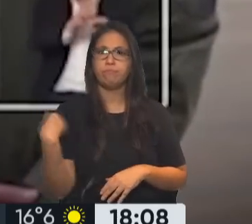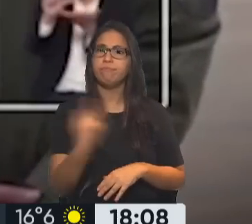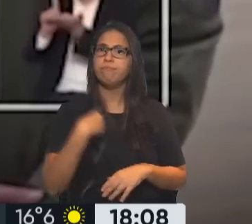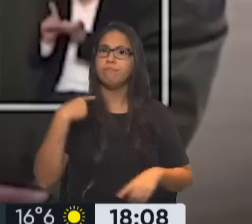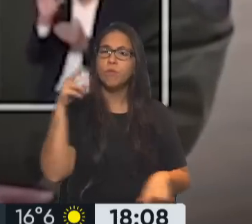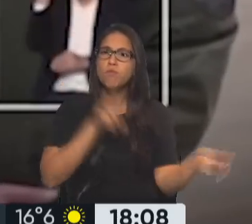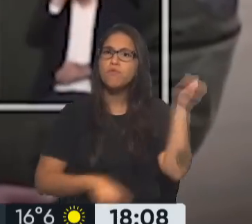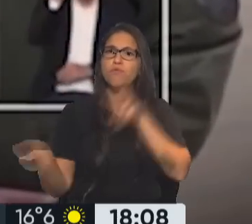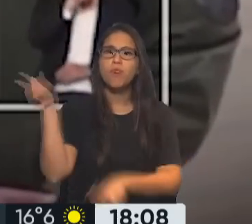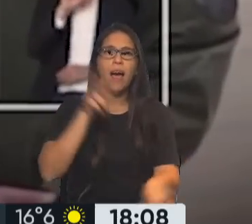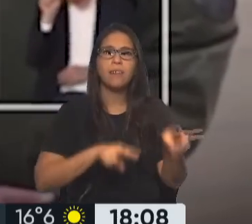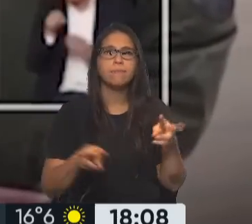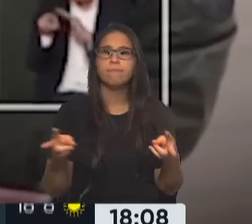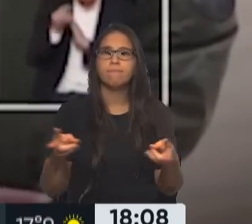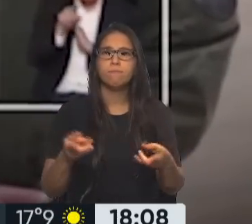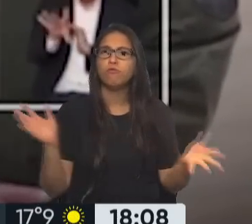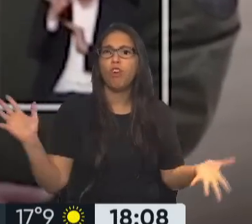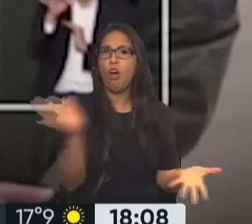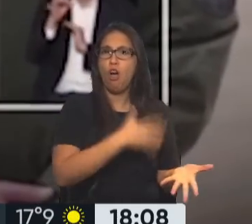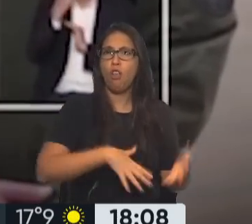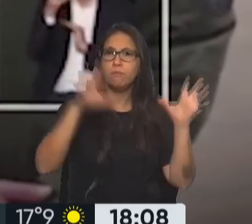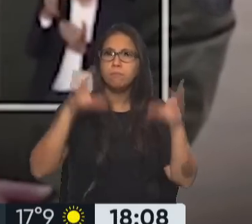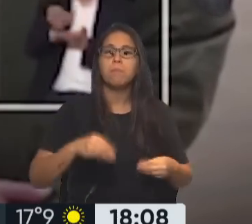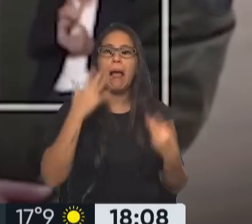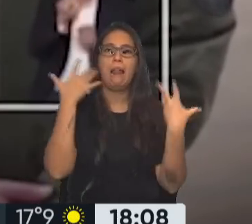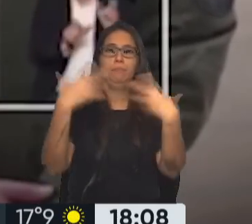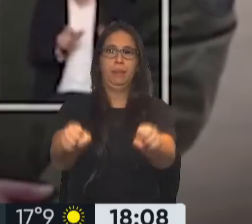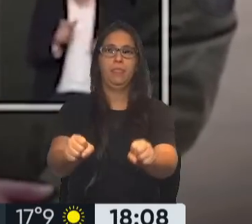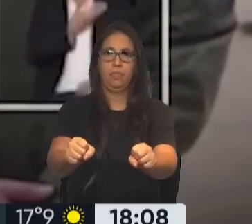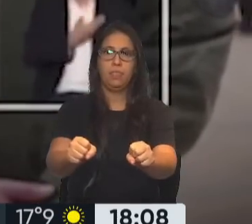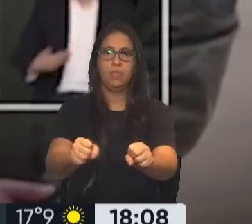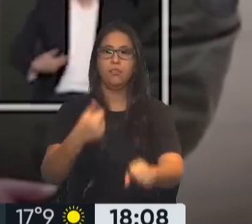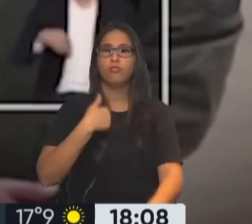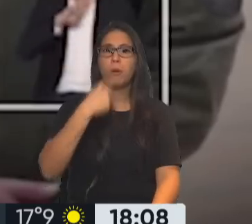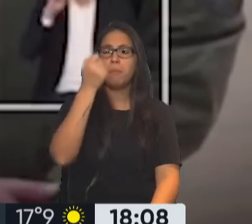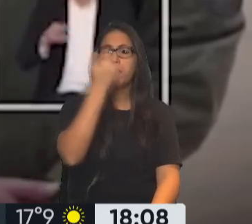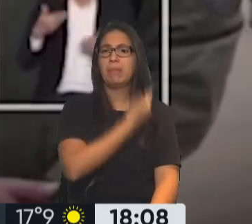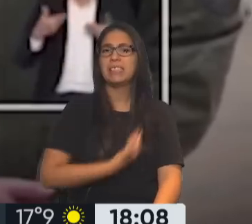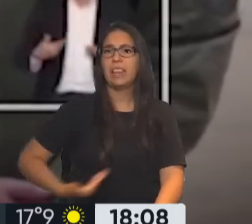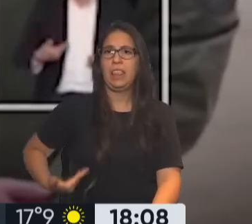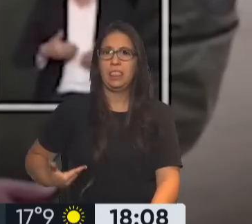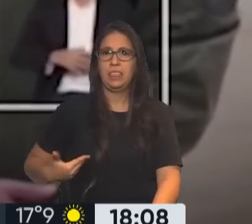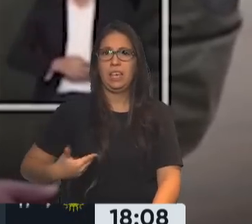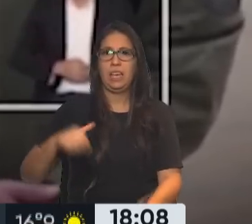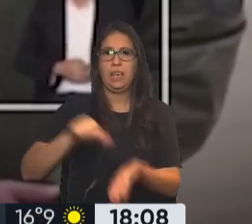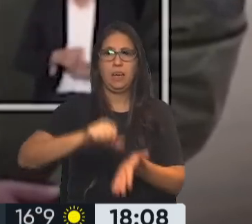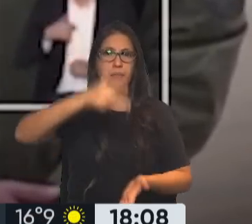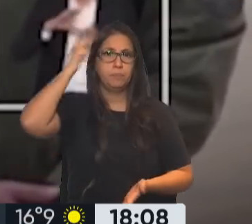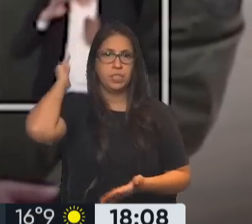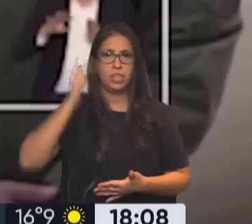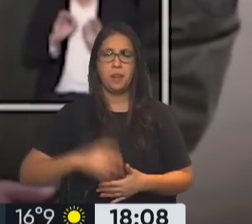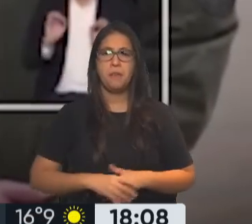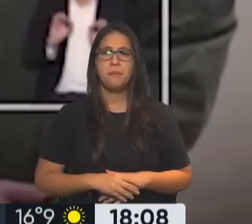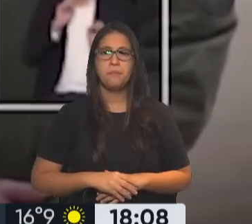sea necesario para encontrar a estos criminales. Como presidente de la República, yo no